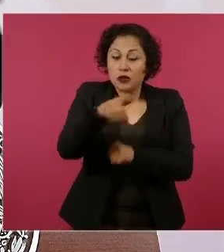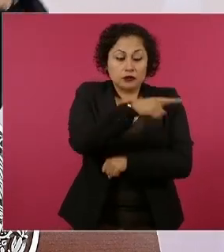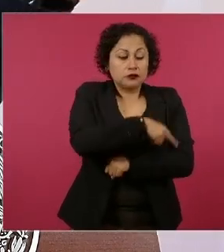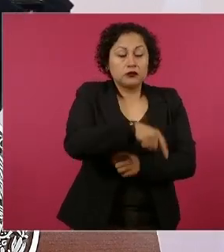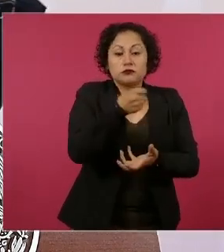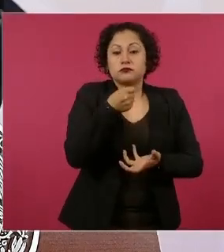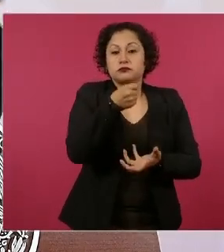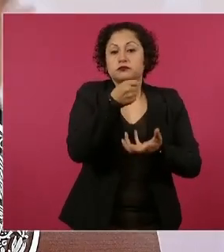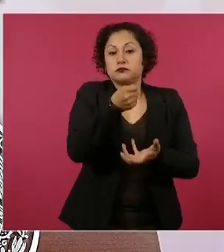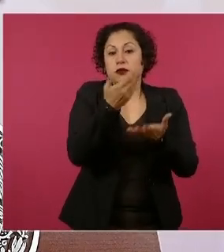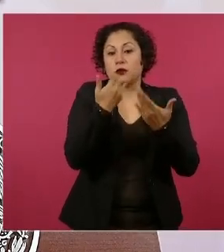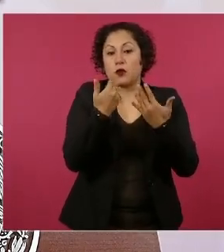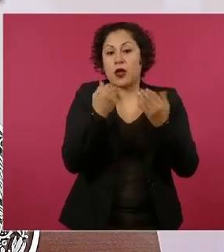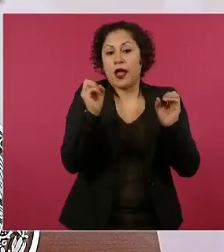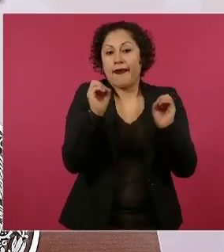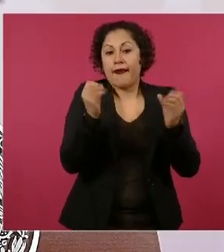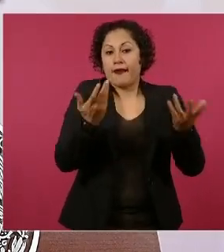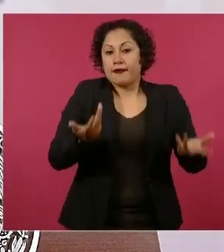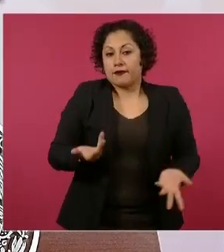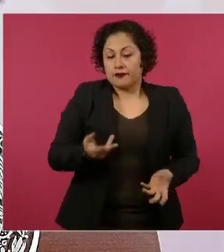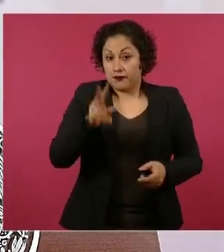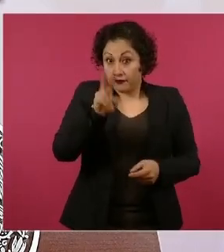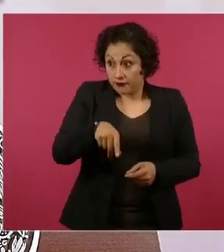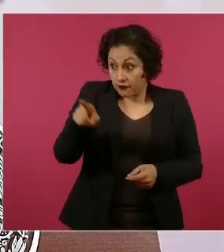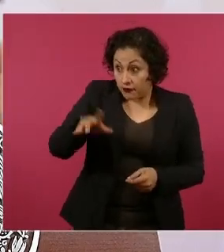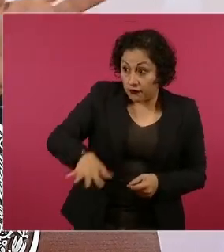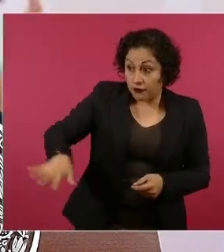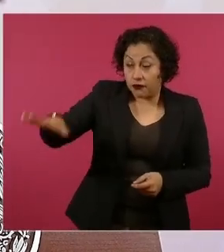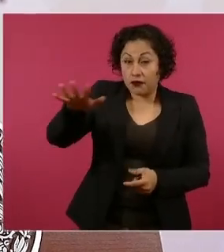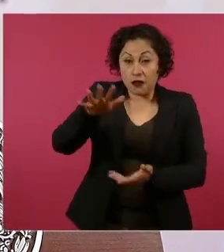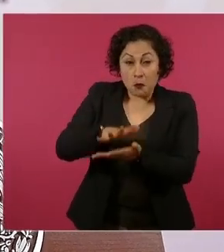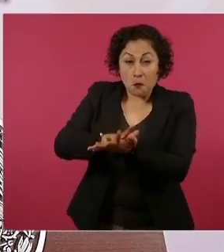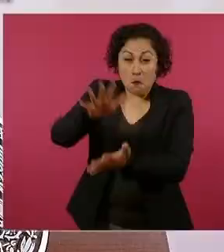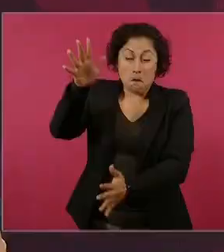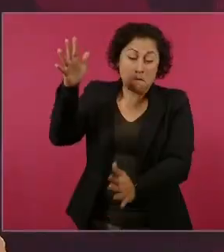eran miles los rechazados. Al final,